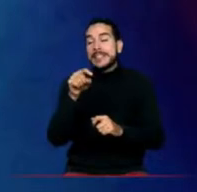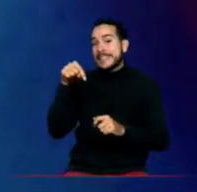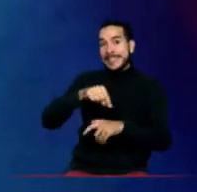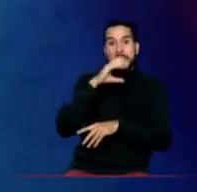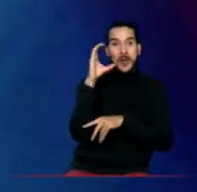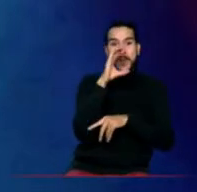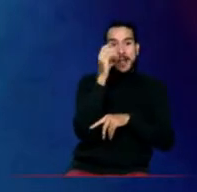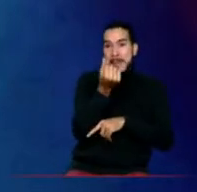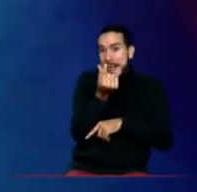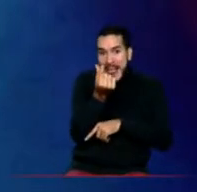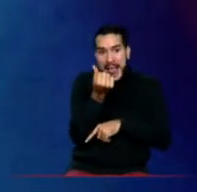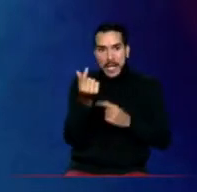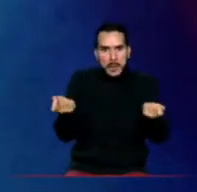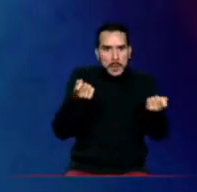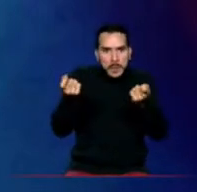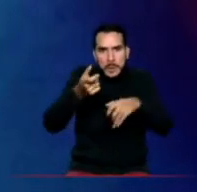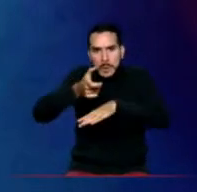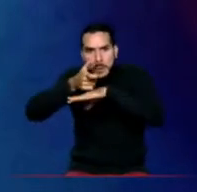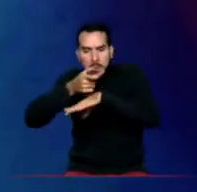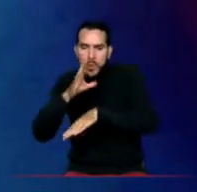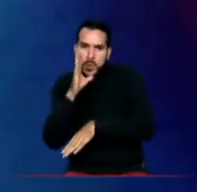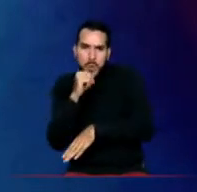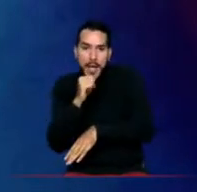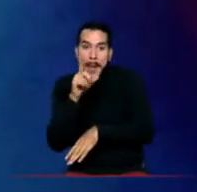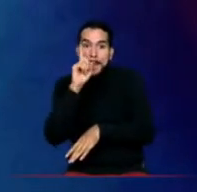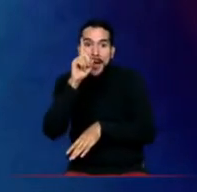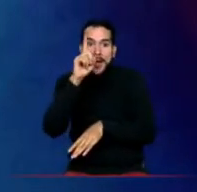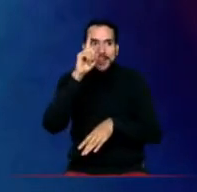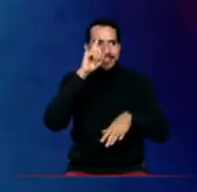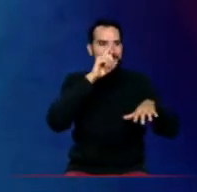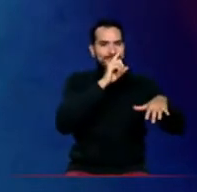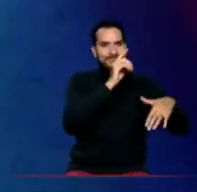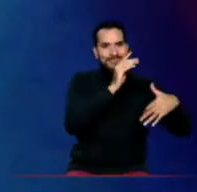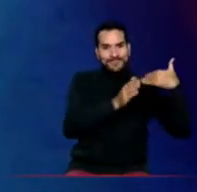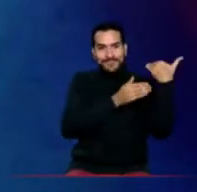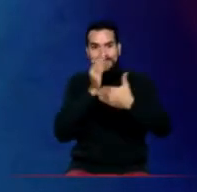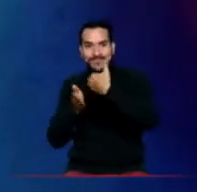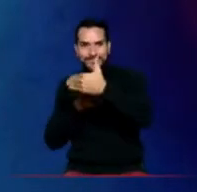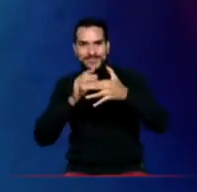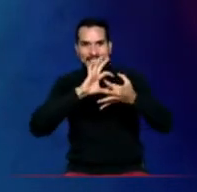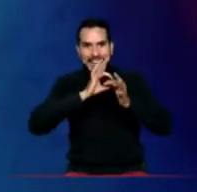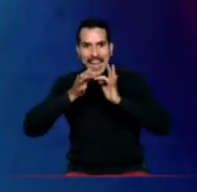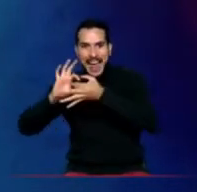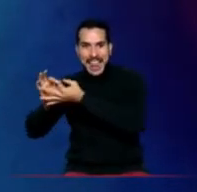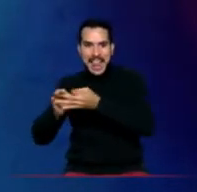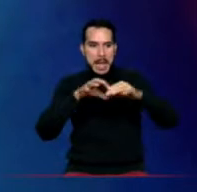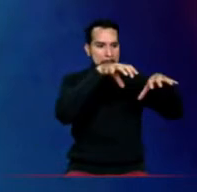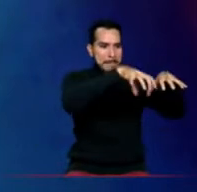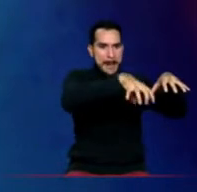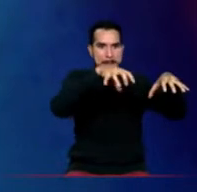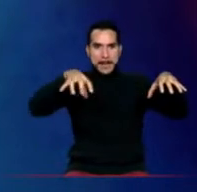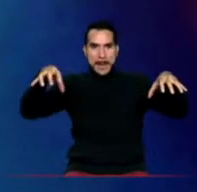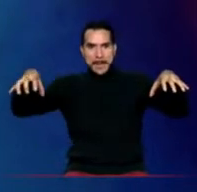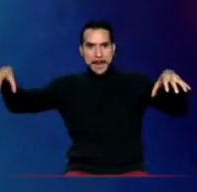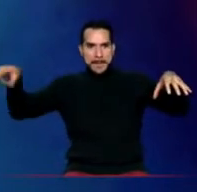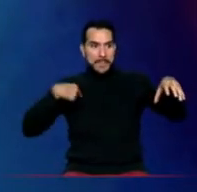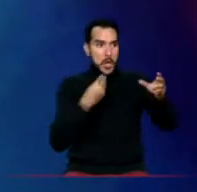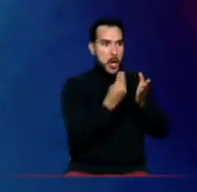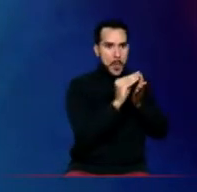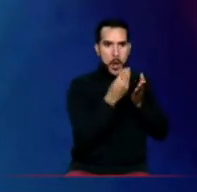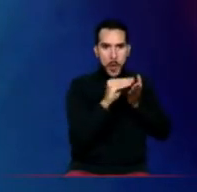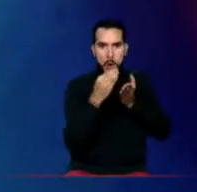analizar mucho toda esa cadena de proveeduría, qué tanto control también hay. Porque si bien hay algunos insumos que pueden